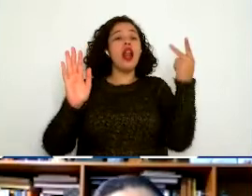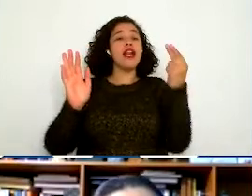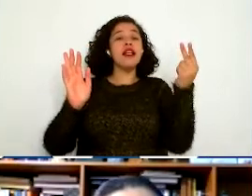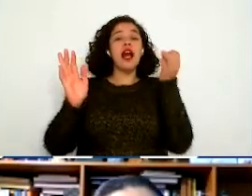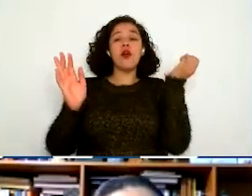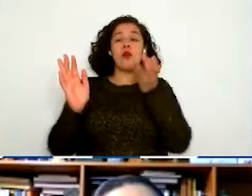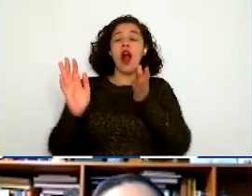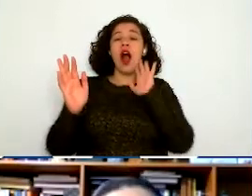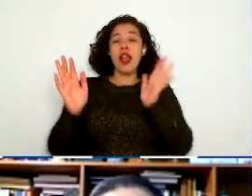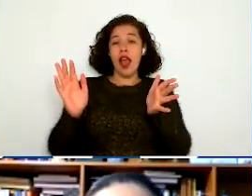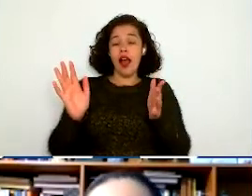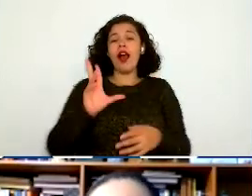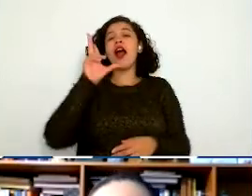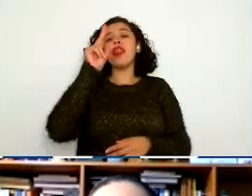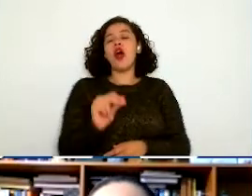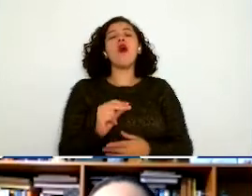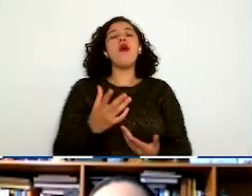necesidad, sino más bien,